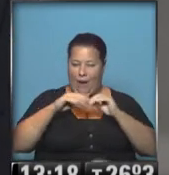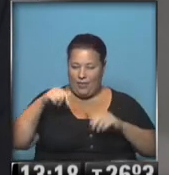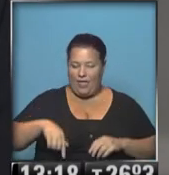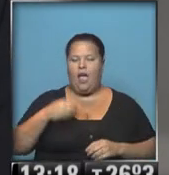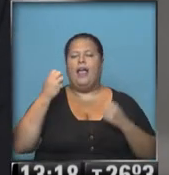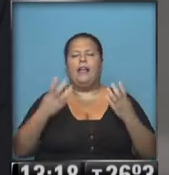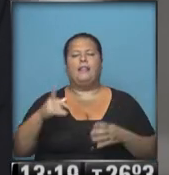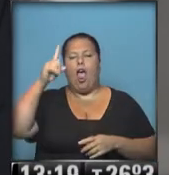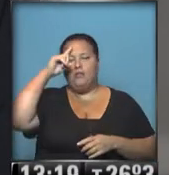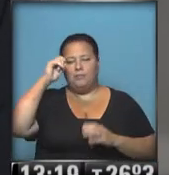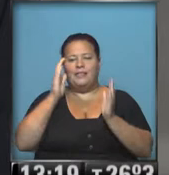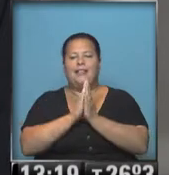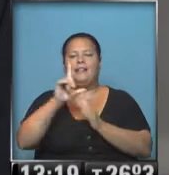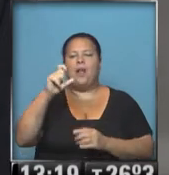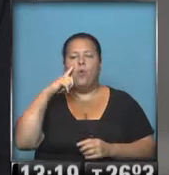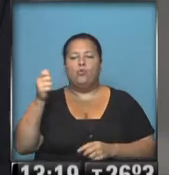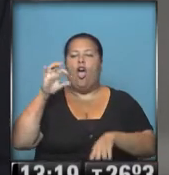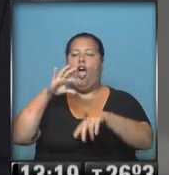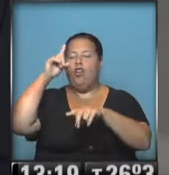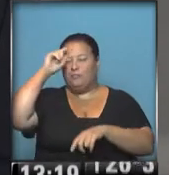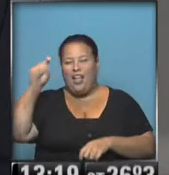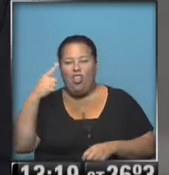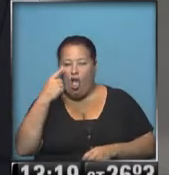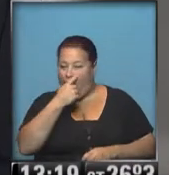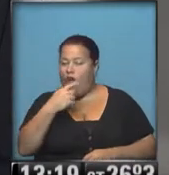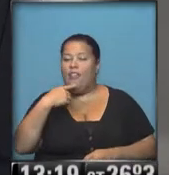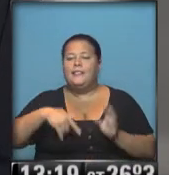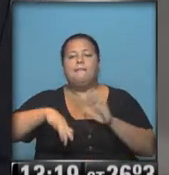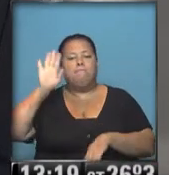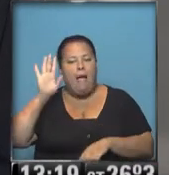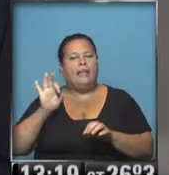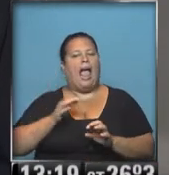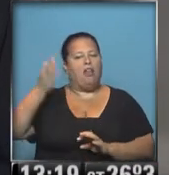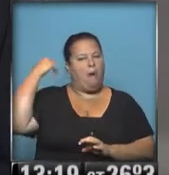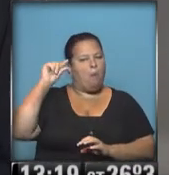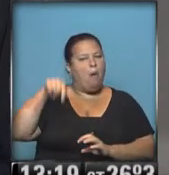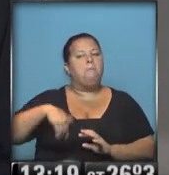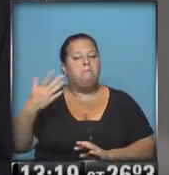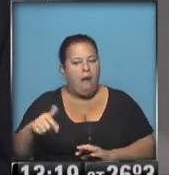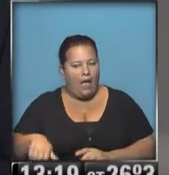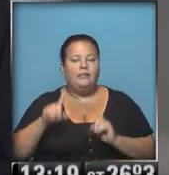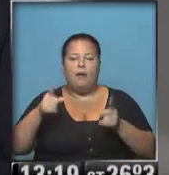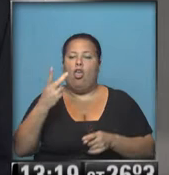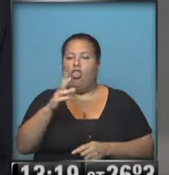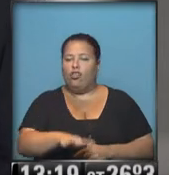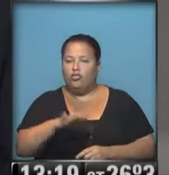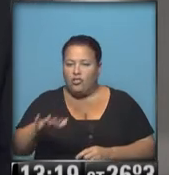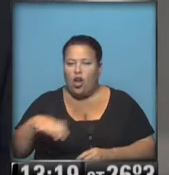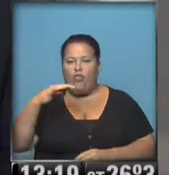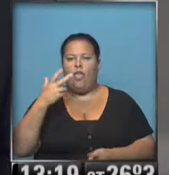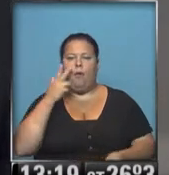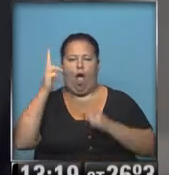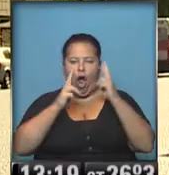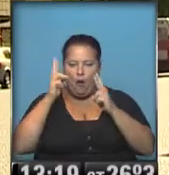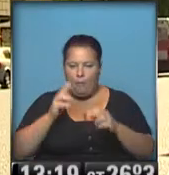sucedía en el Hospital Santa Lucía, hospital oftalmológico, donde señalaron que atendieron más pacientes que el año pasado. Inclusive dos nenes tuvieron que ser